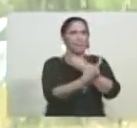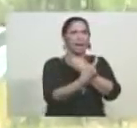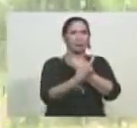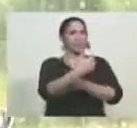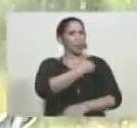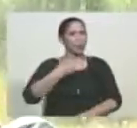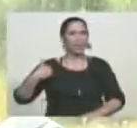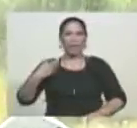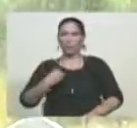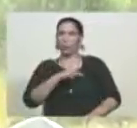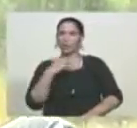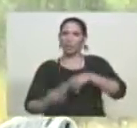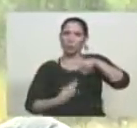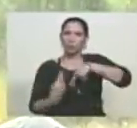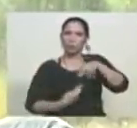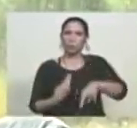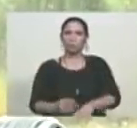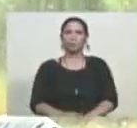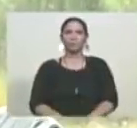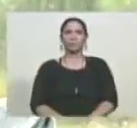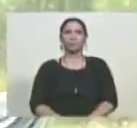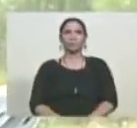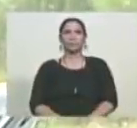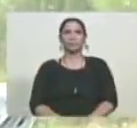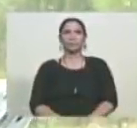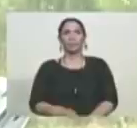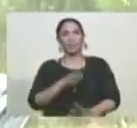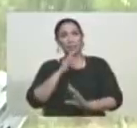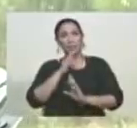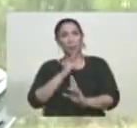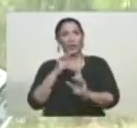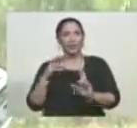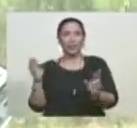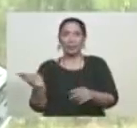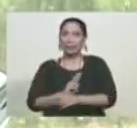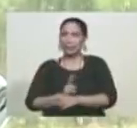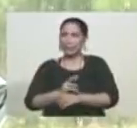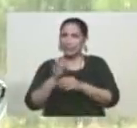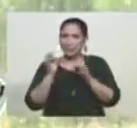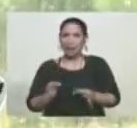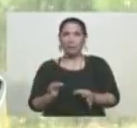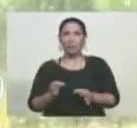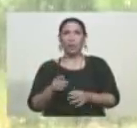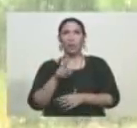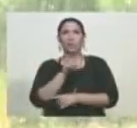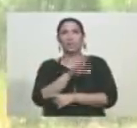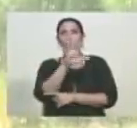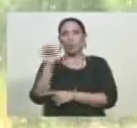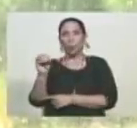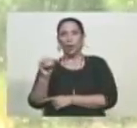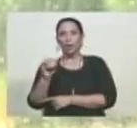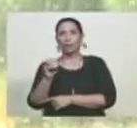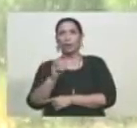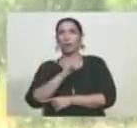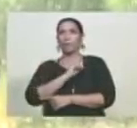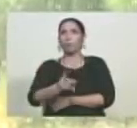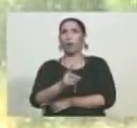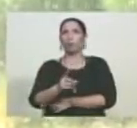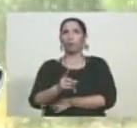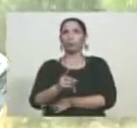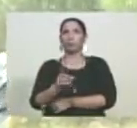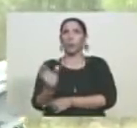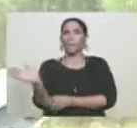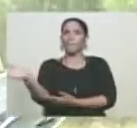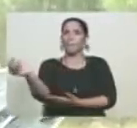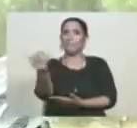nuestra revolución. Dar respuesta urgente a las más de 150 denuncias que recogió la Comisión